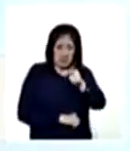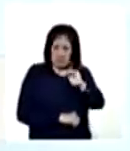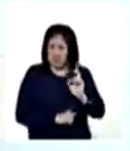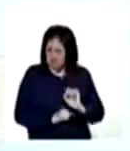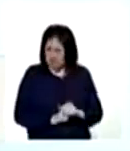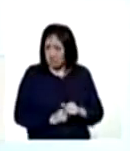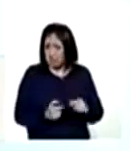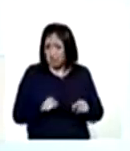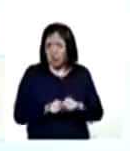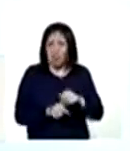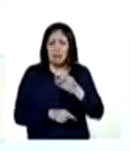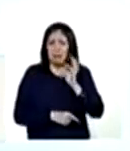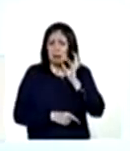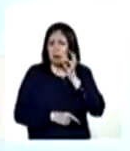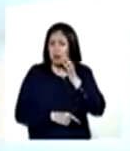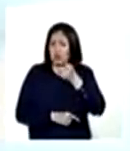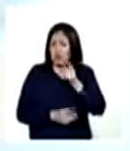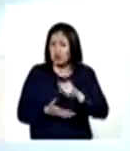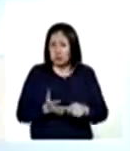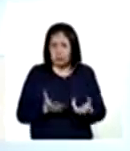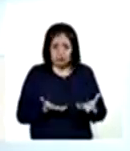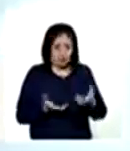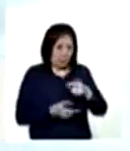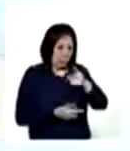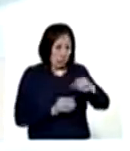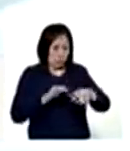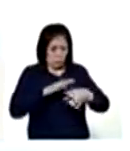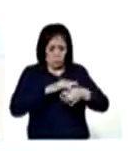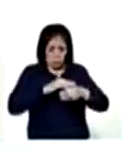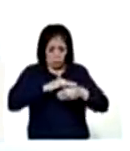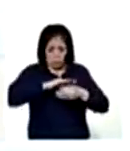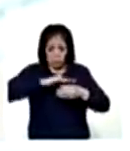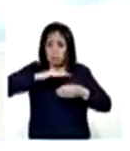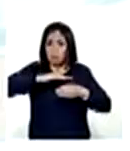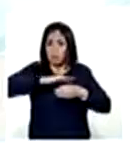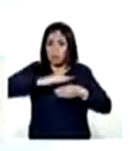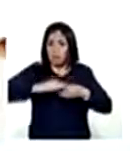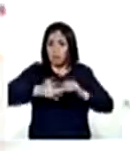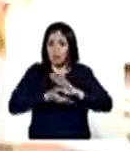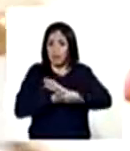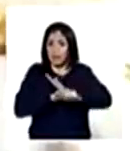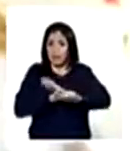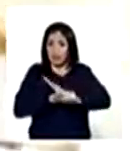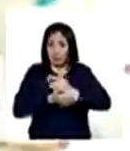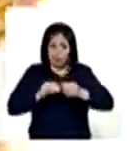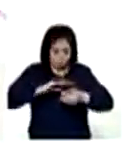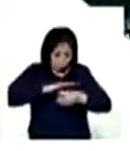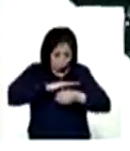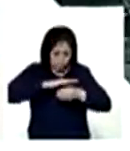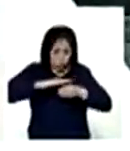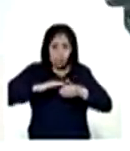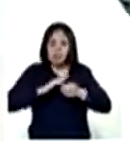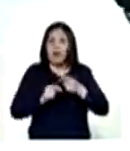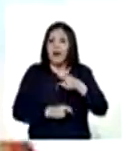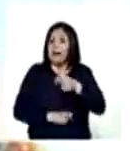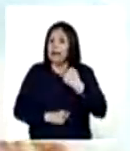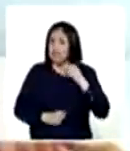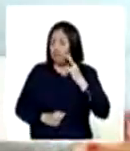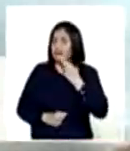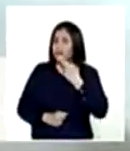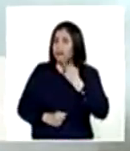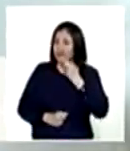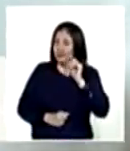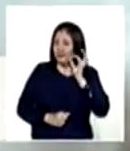cheesecake. ¡Ay, qué rico! Coronado con, yo quiero uno coronado de esos. Con cheesecake a base de queso crema. Delicioso, ¿no? De verdad que